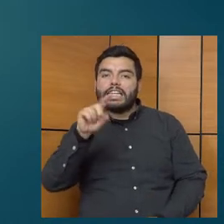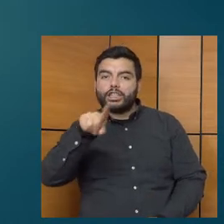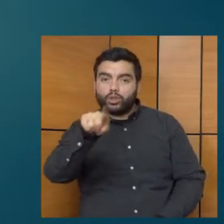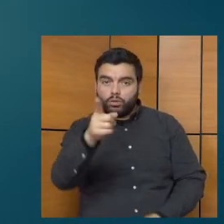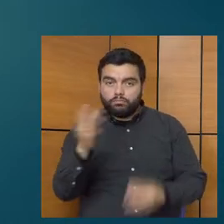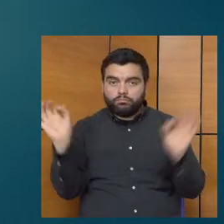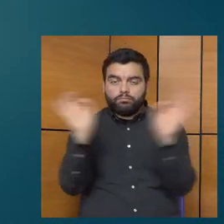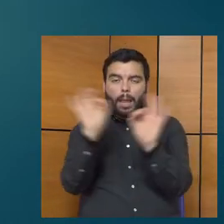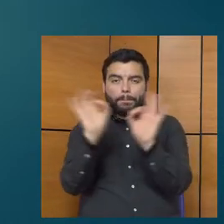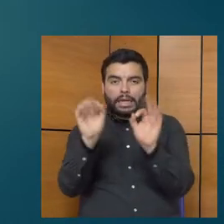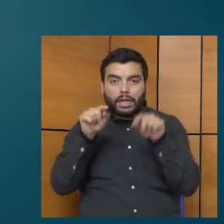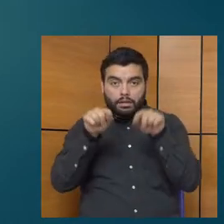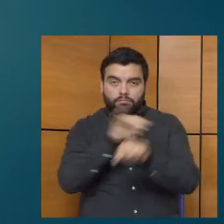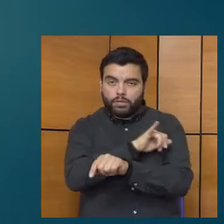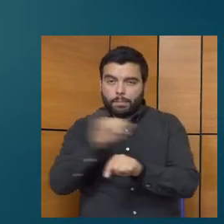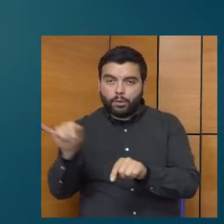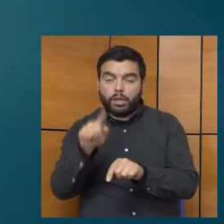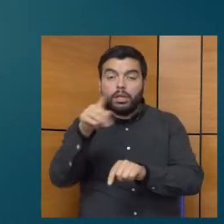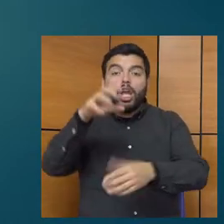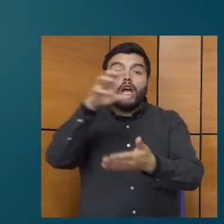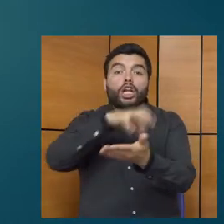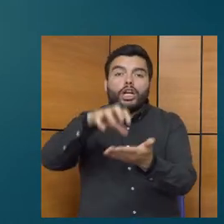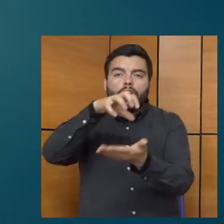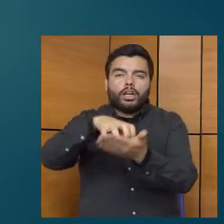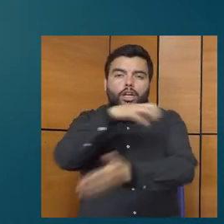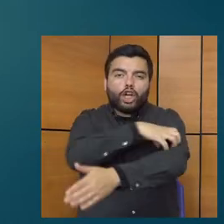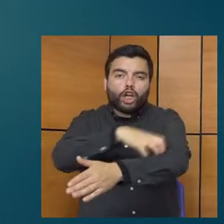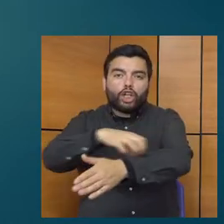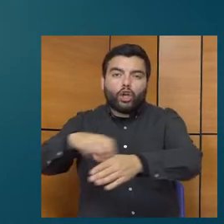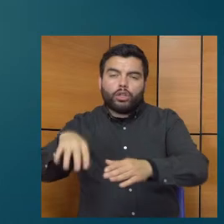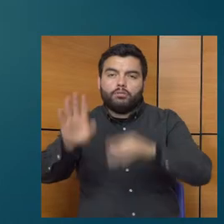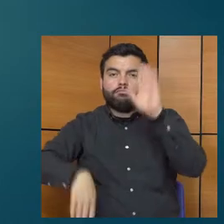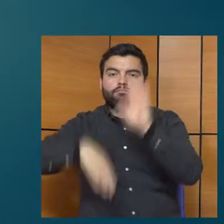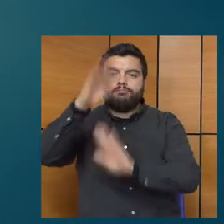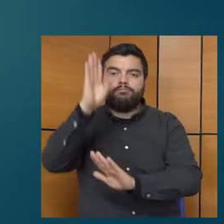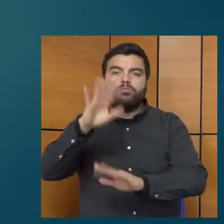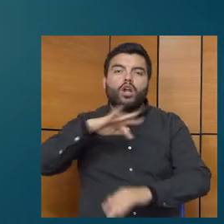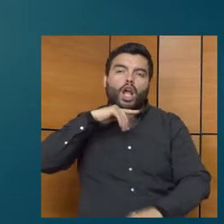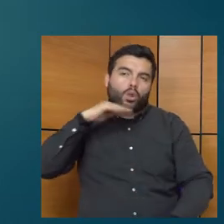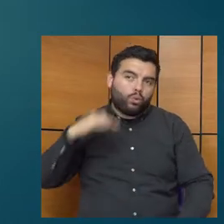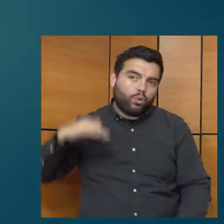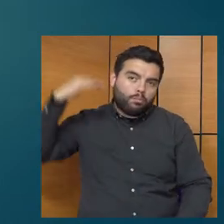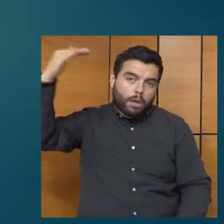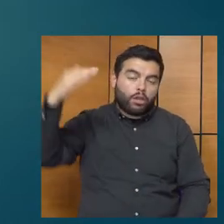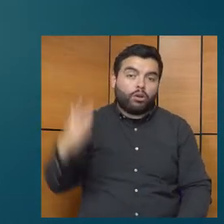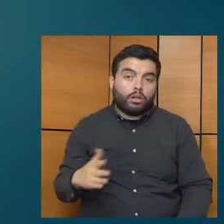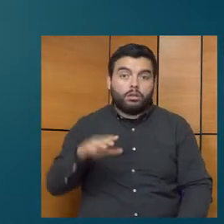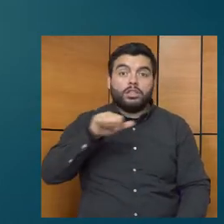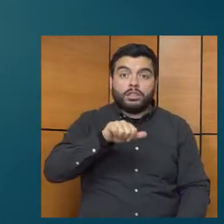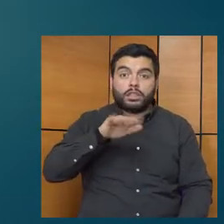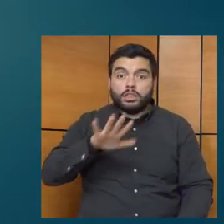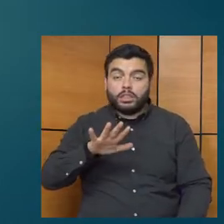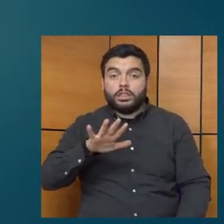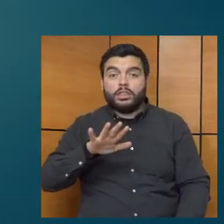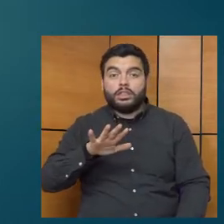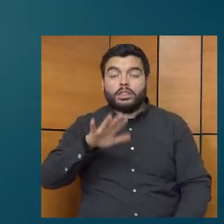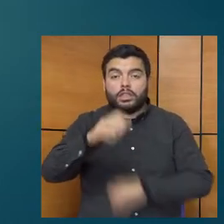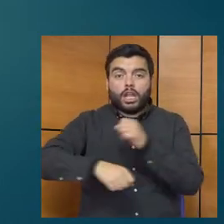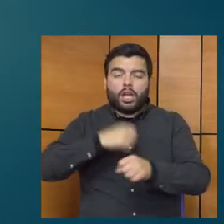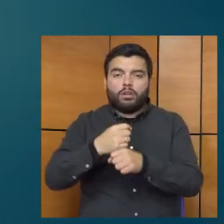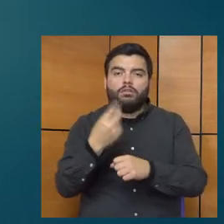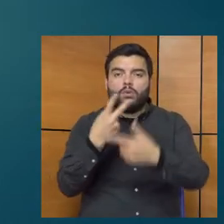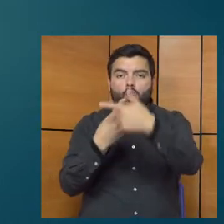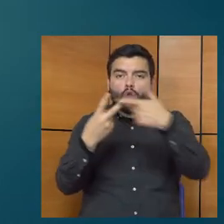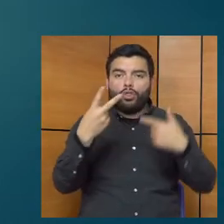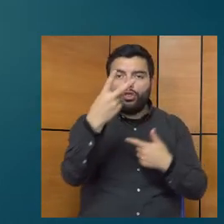Y en estas regiones presentan una importante proporción de población mayor de 60 años, porque por lo tanto era una buena opción de buscar esas dos regiones